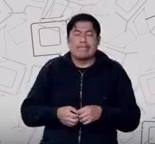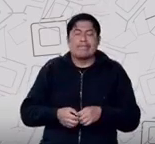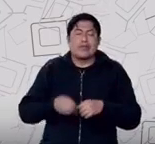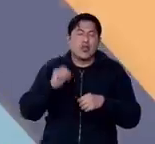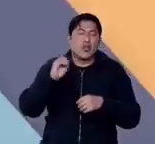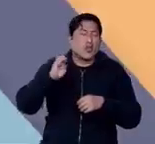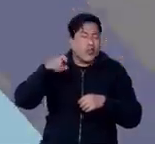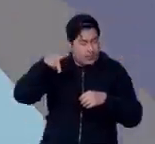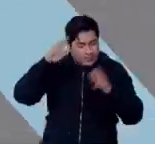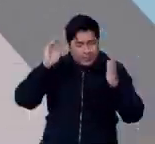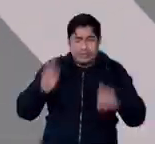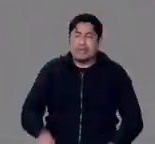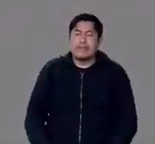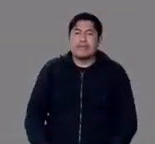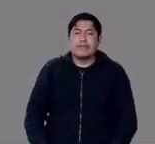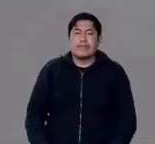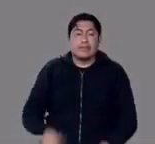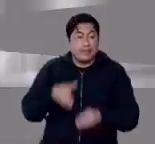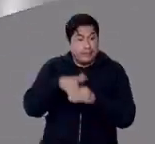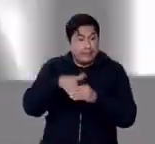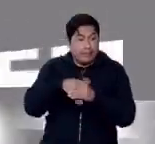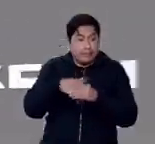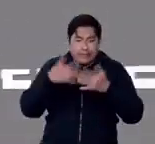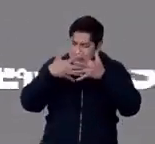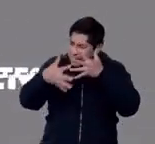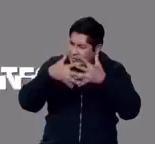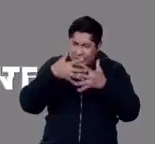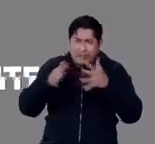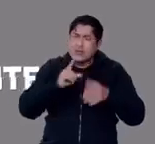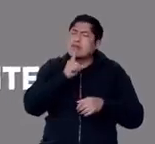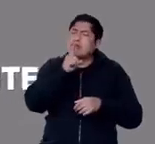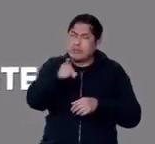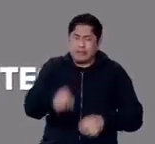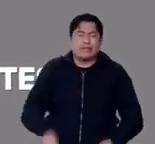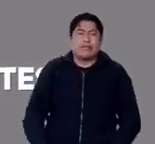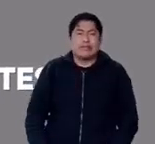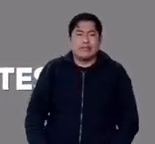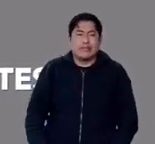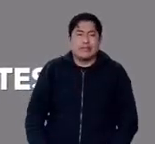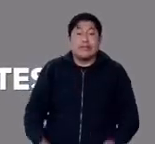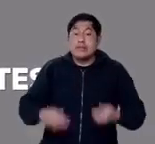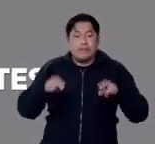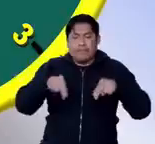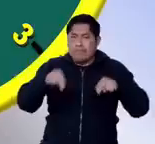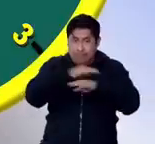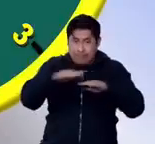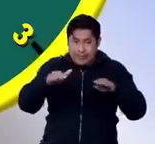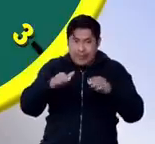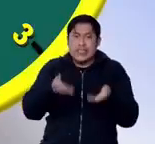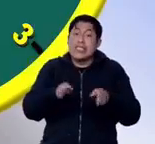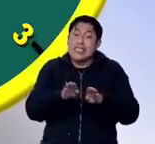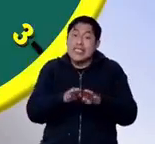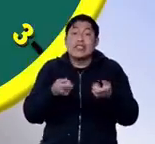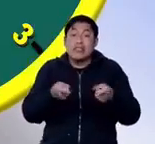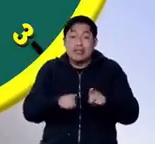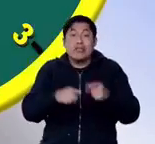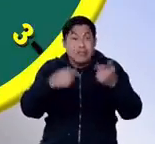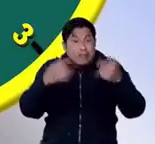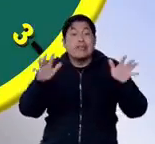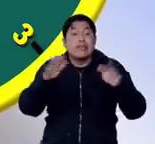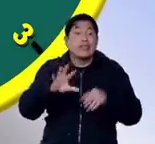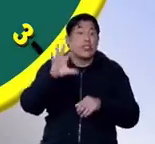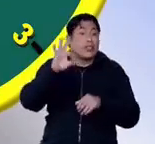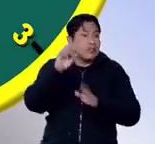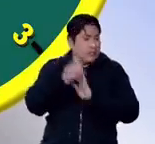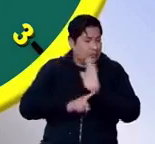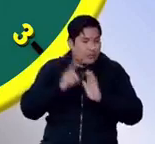voto. Órgano Electoral Plurinacional. Elecciones transparentes y seguras. La mesa de sufragio se cierra cuando se